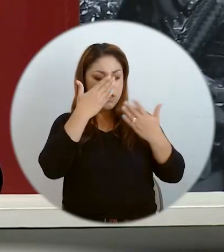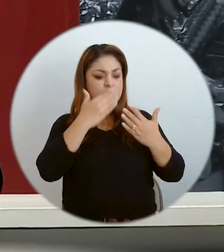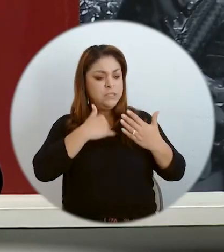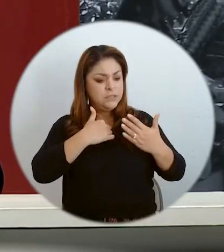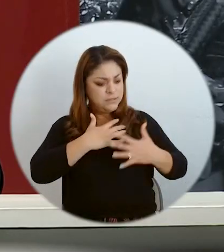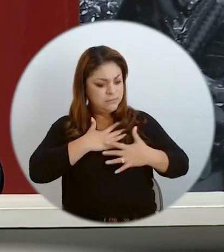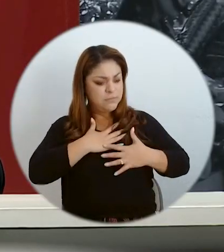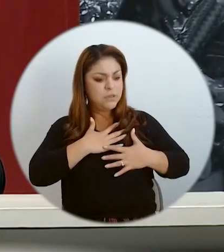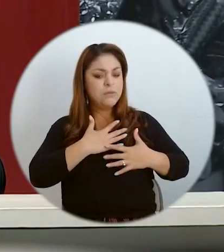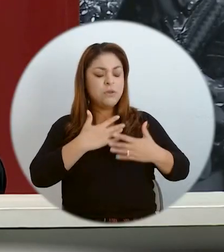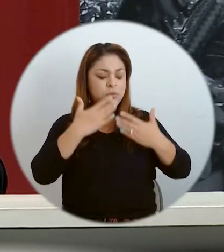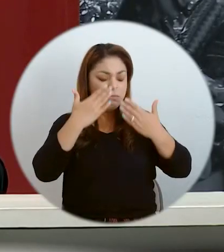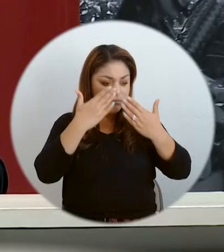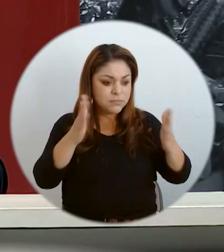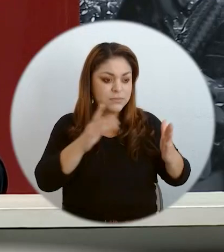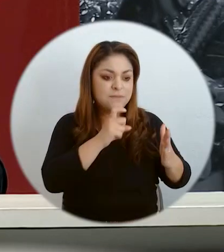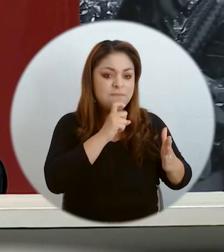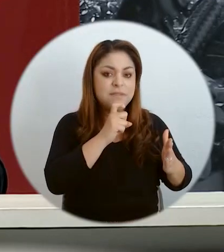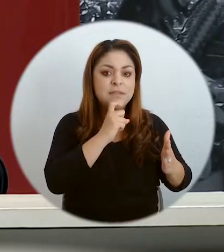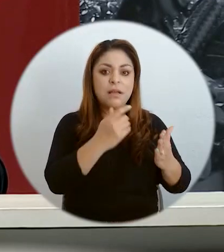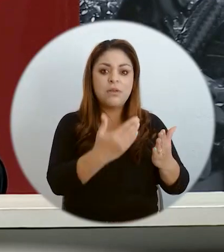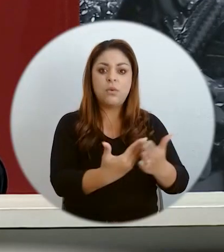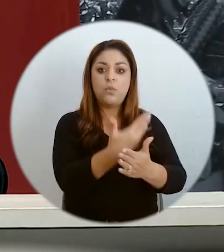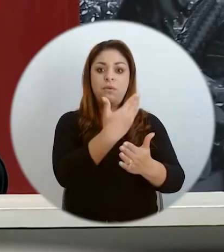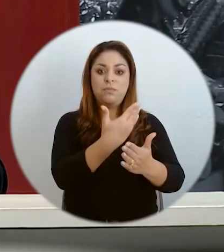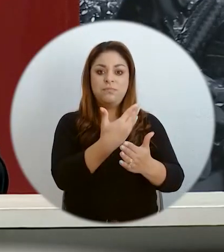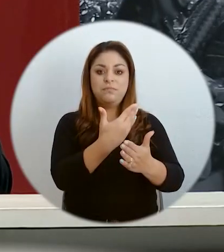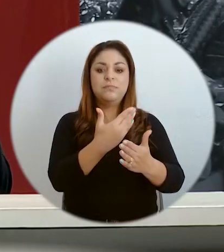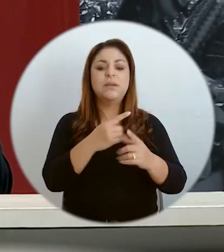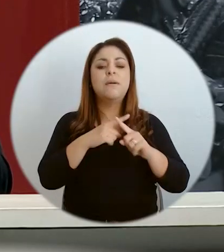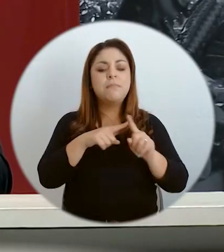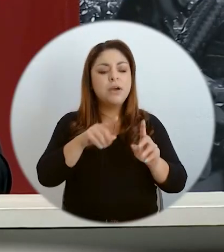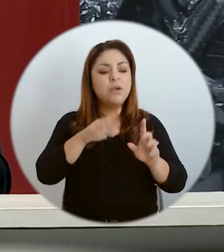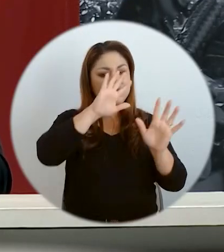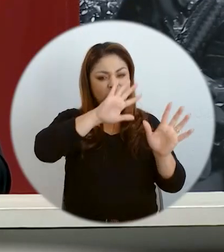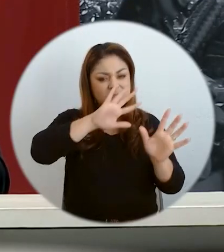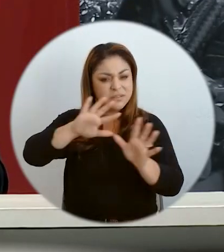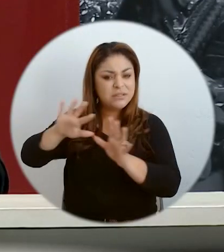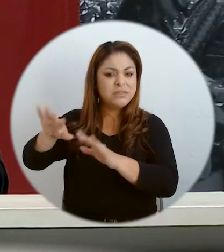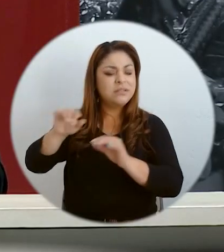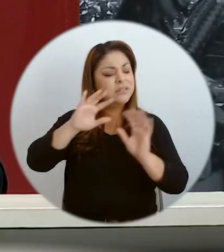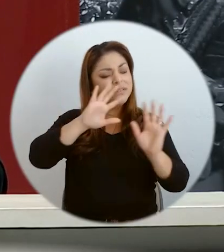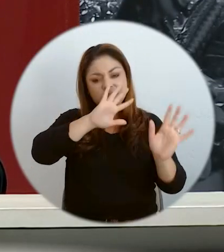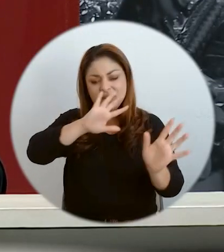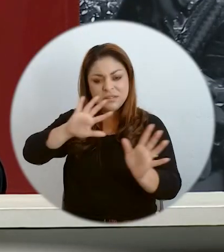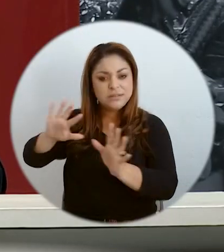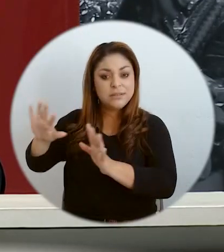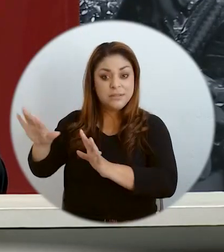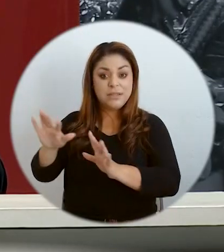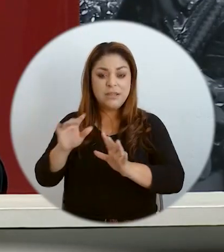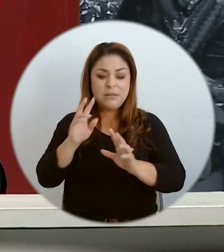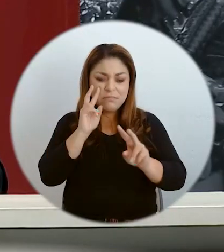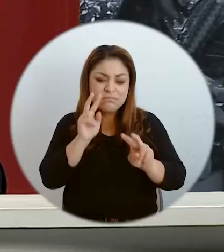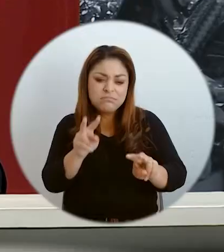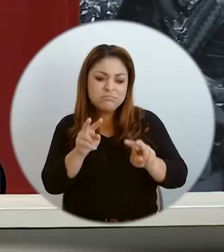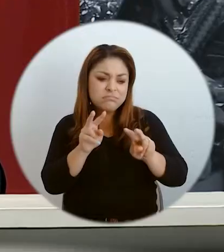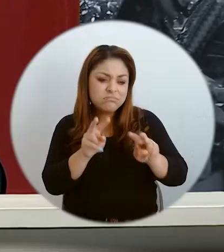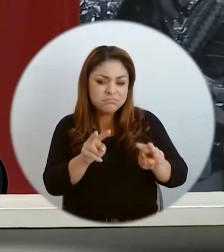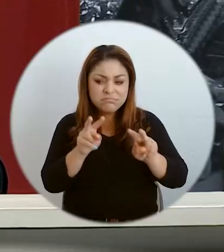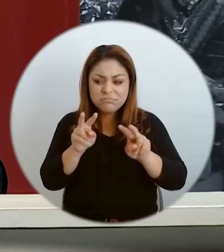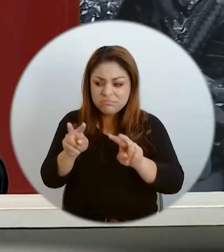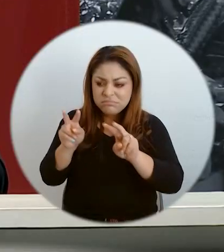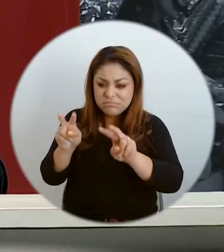pero que si nos adentramos también como a, ¿verdad?, como a desagregar, como a hilar fino cada uno de esos